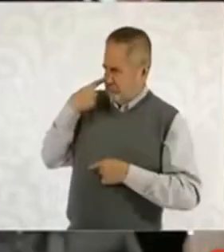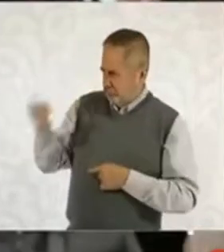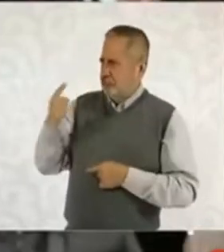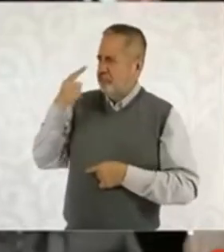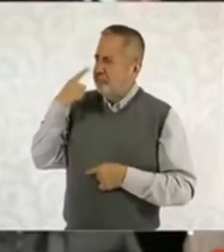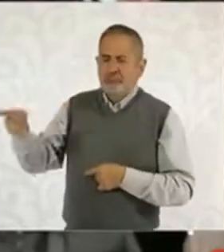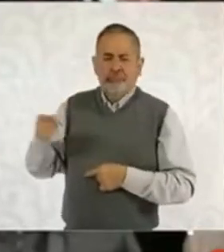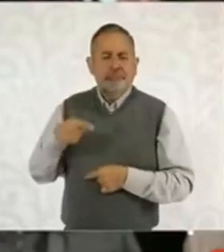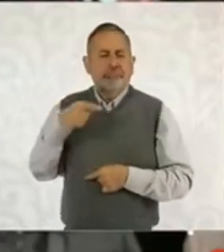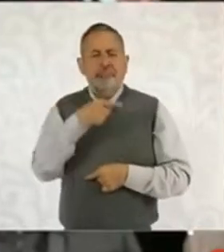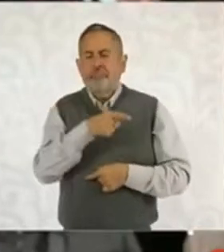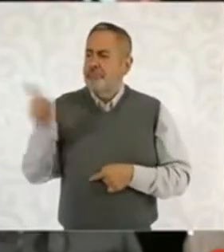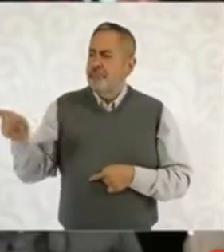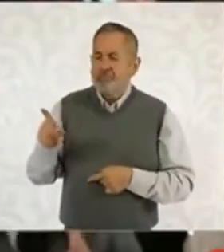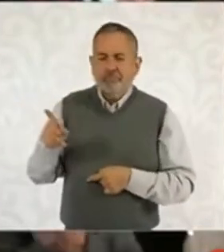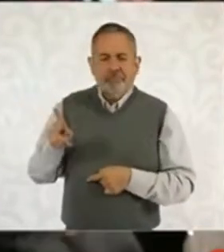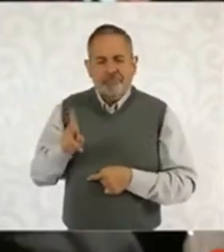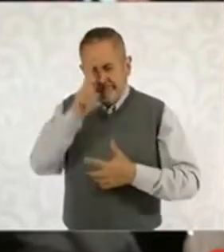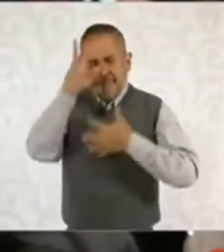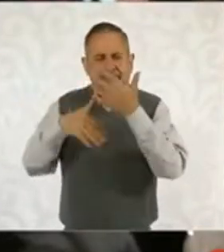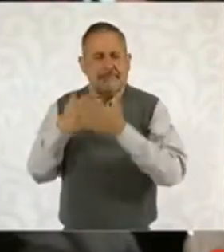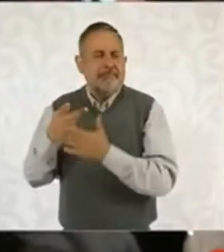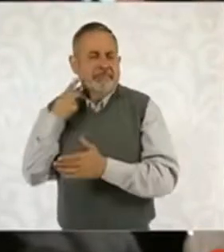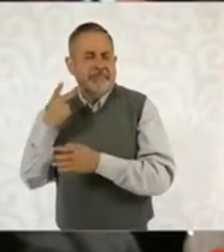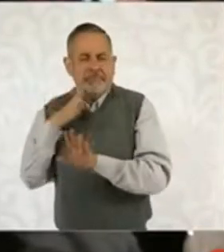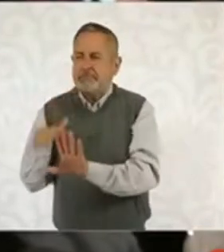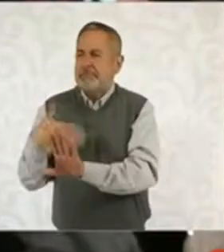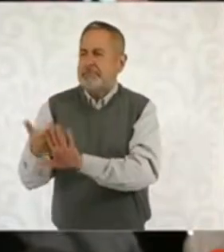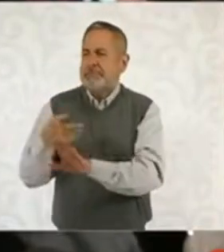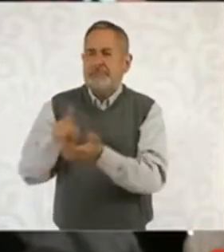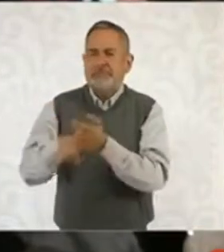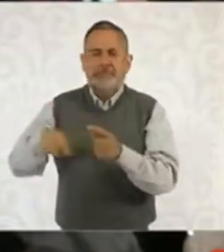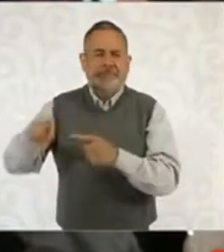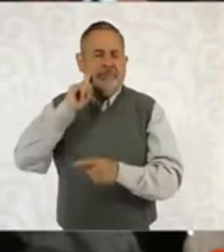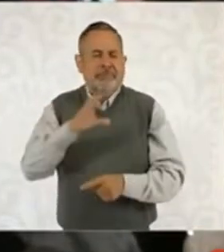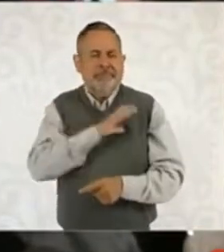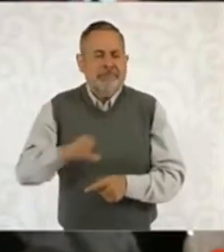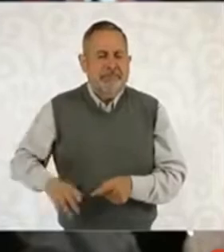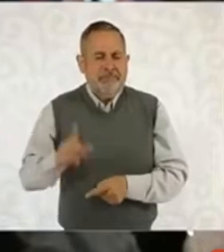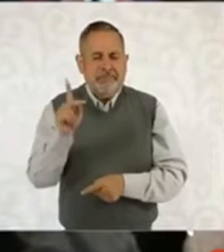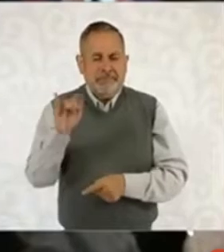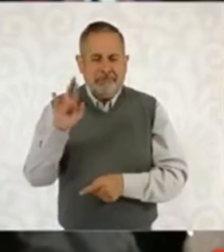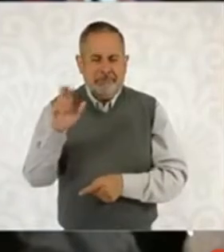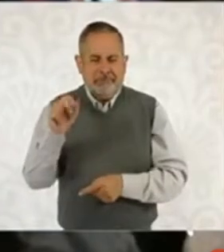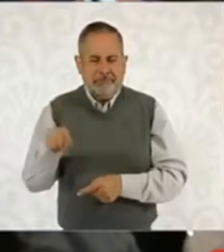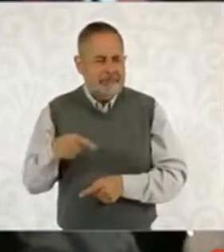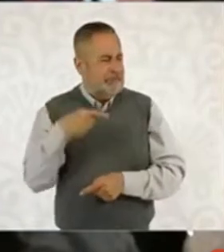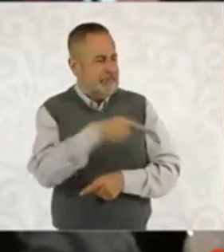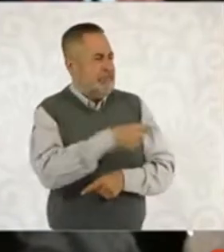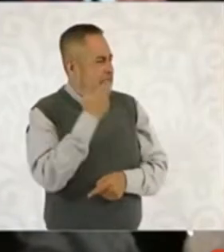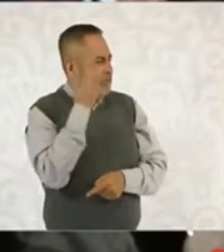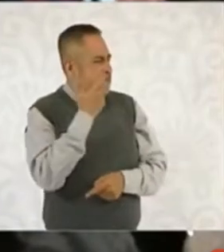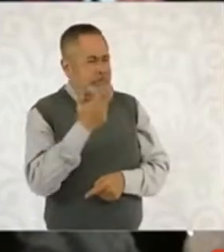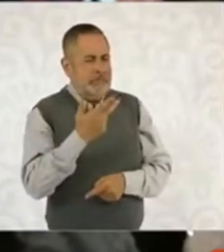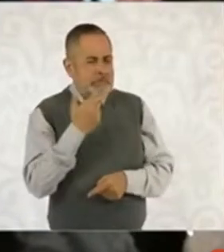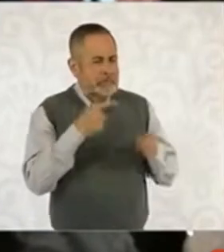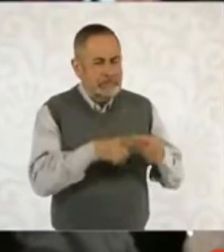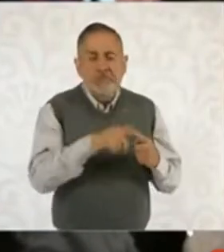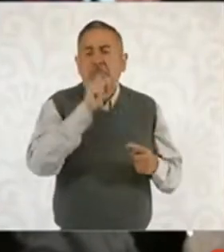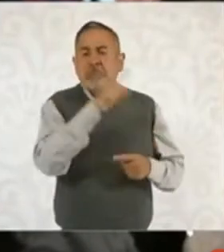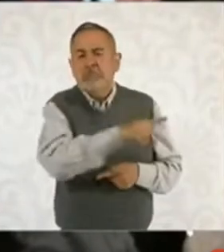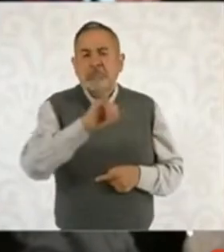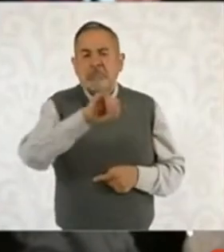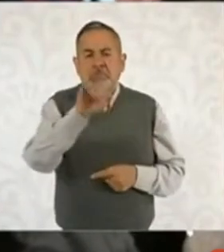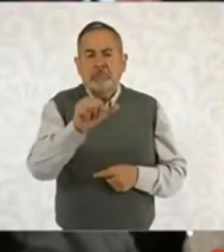de que había cometido violencia política en contra de la candidata del PRIAN, Xóchitl Gálvez. También está Jaime